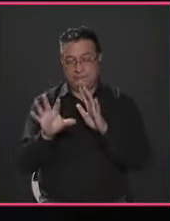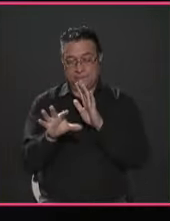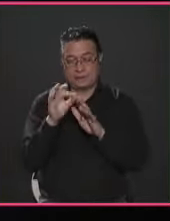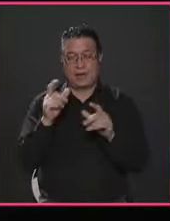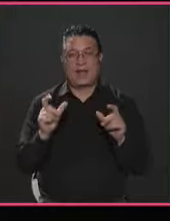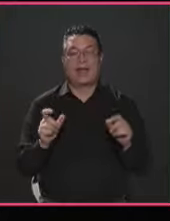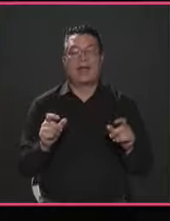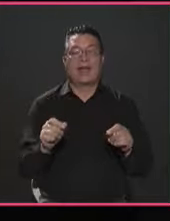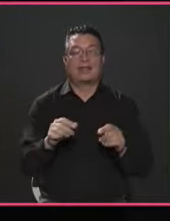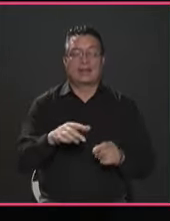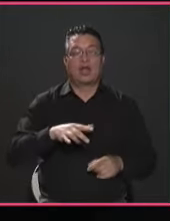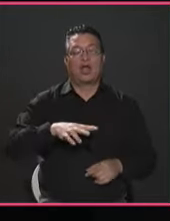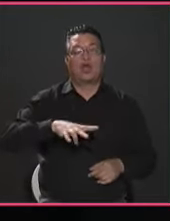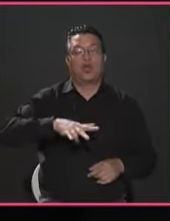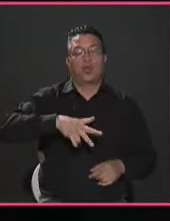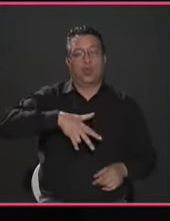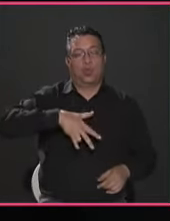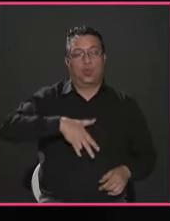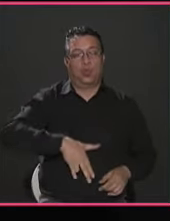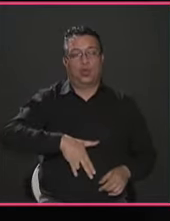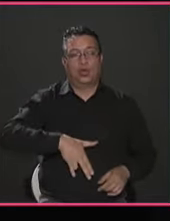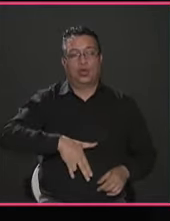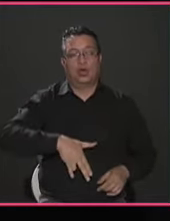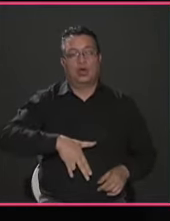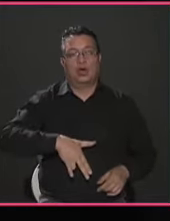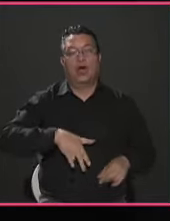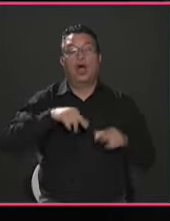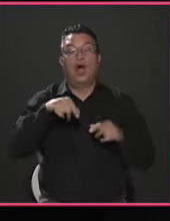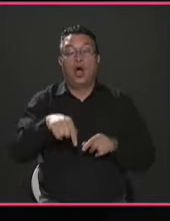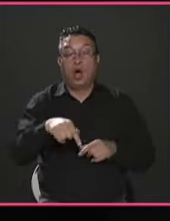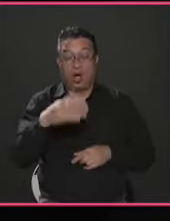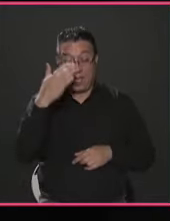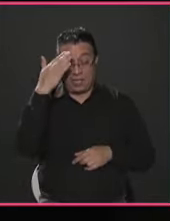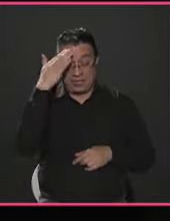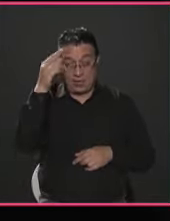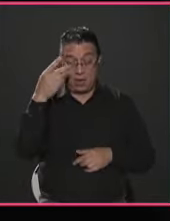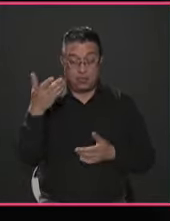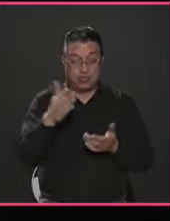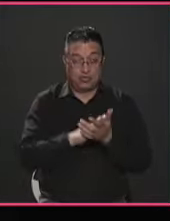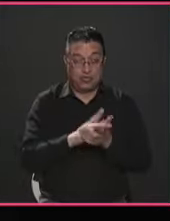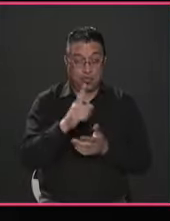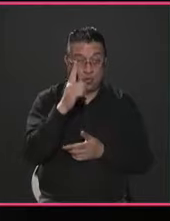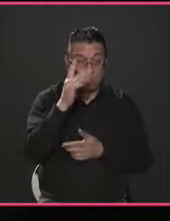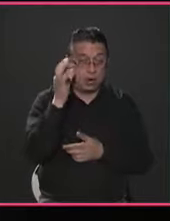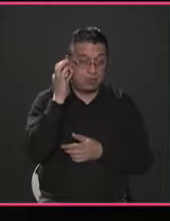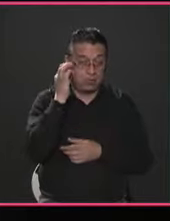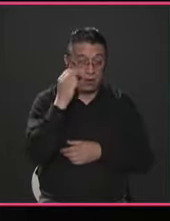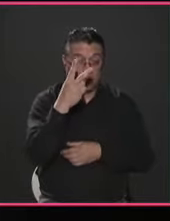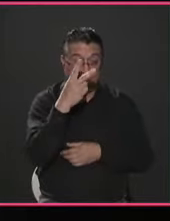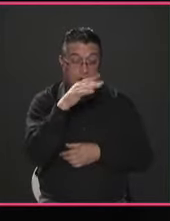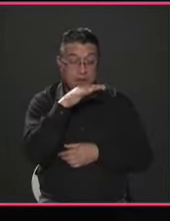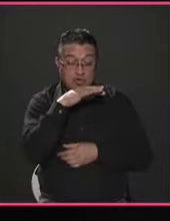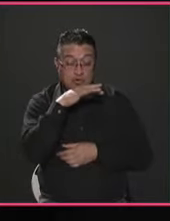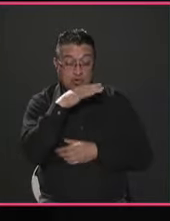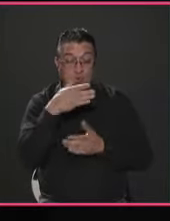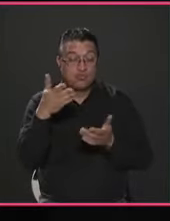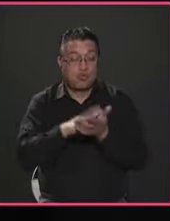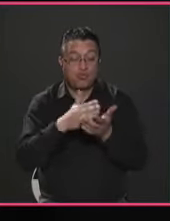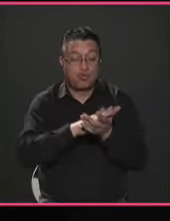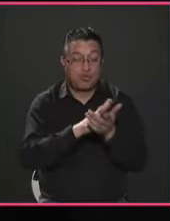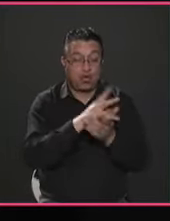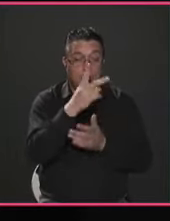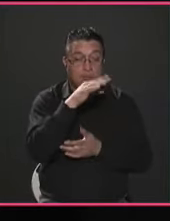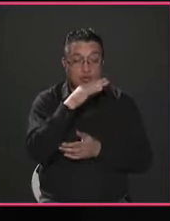cáncer cervicouterino hoy en día muere una mujer en el mundo Cada do minutos de cáncer